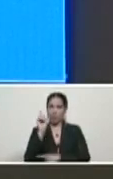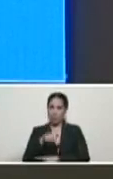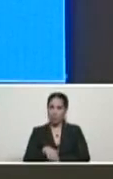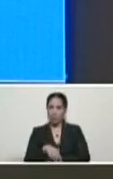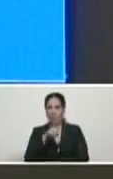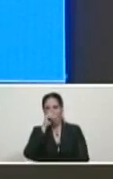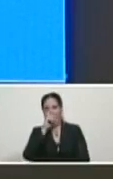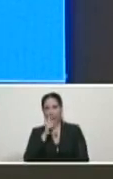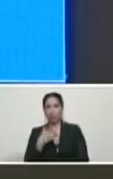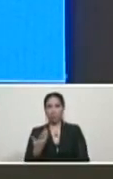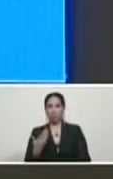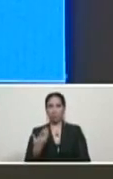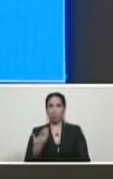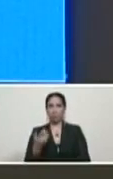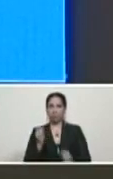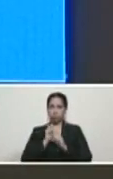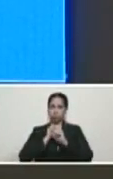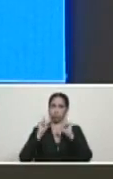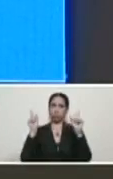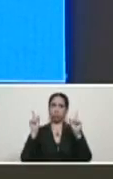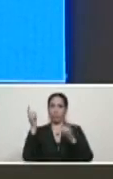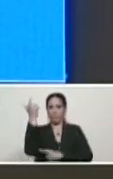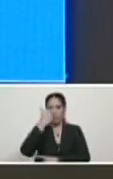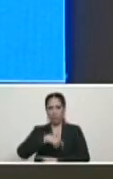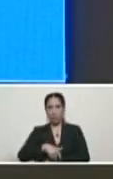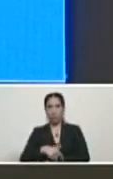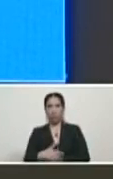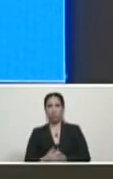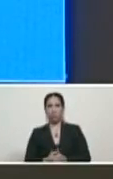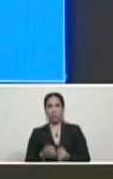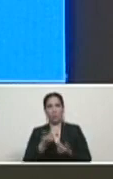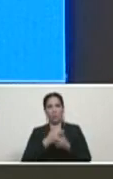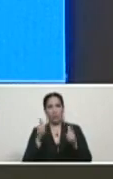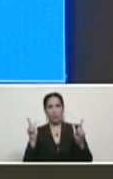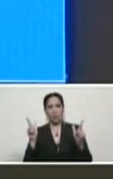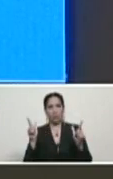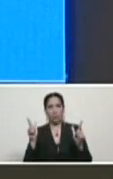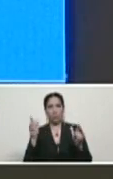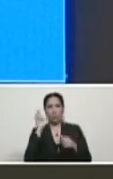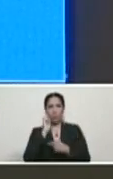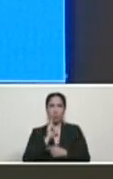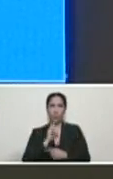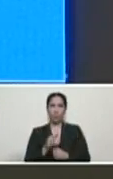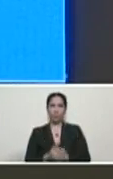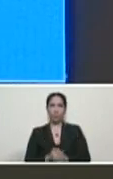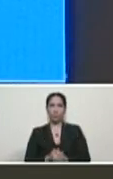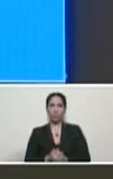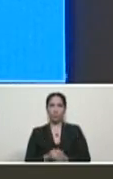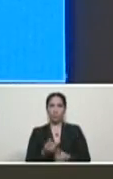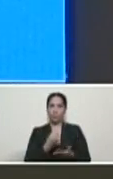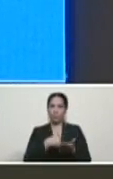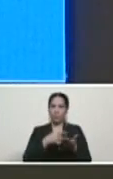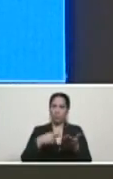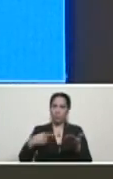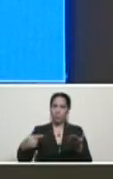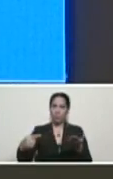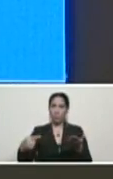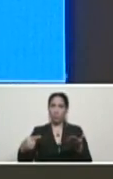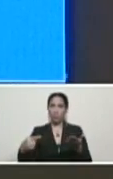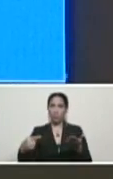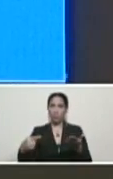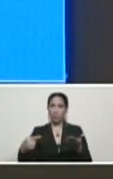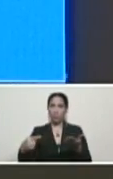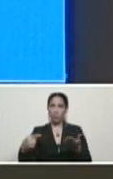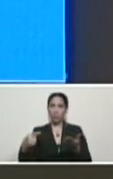polémica personal y epistolar del libertador Simón Bolívar en las cartas de la dignidad enviadas